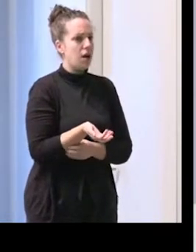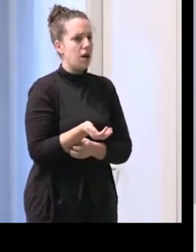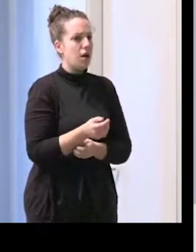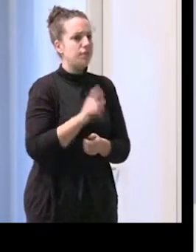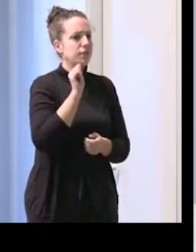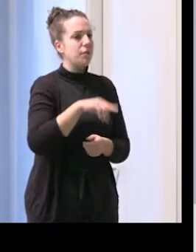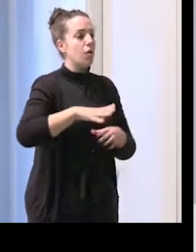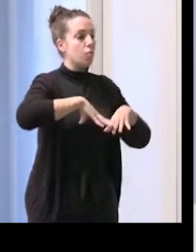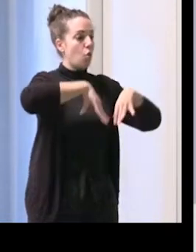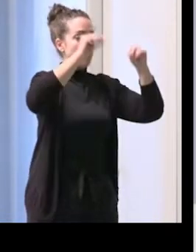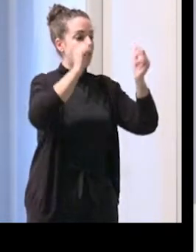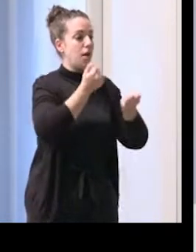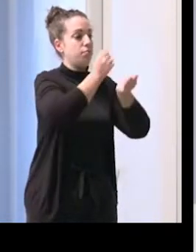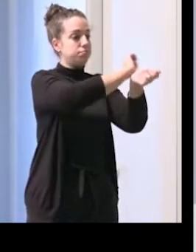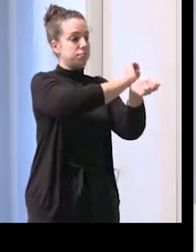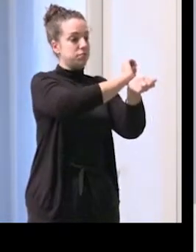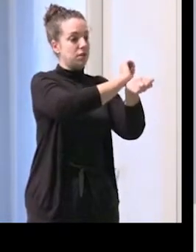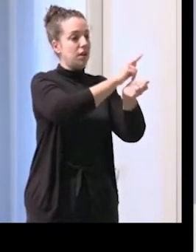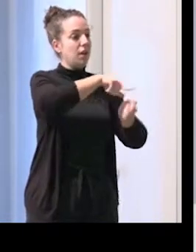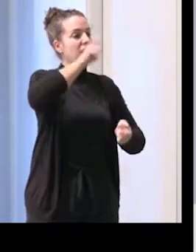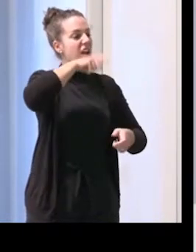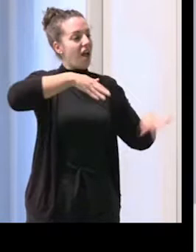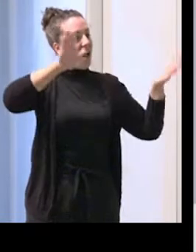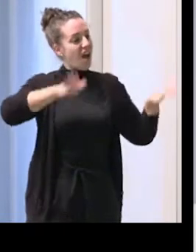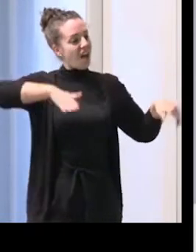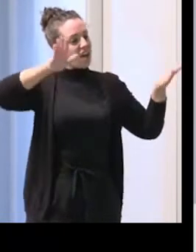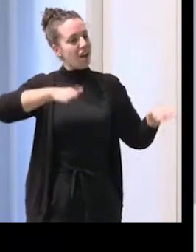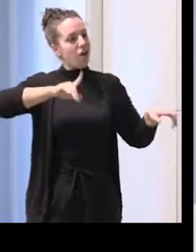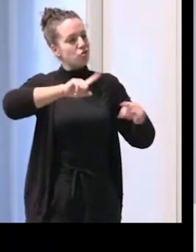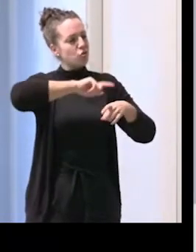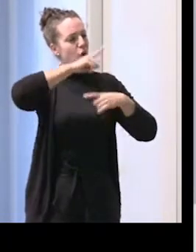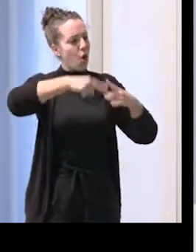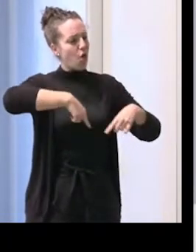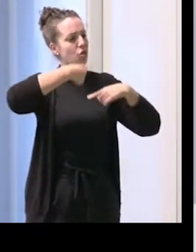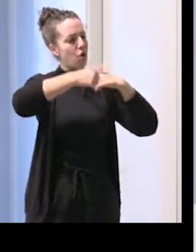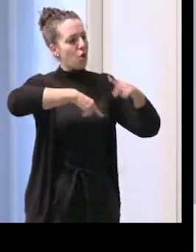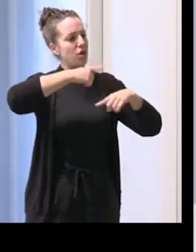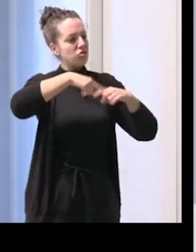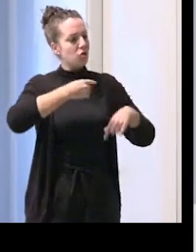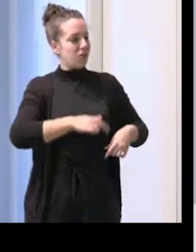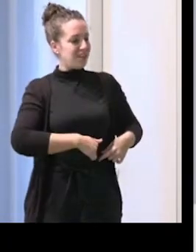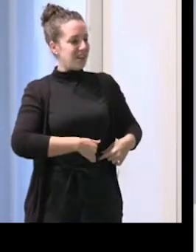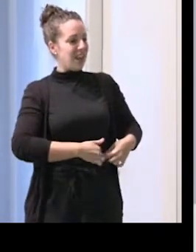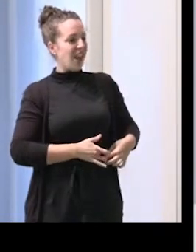encadenan a una montaña donde un águila todos los días le comía el hígado.